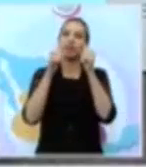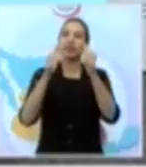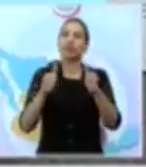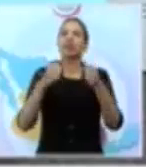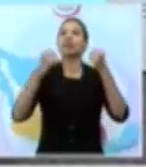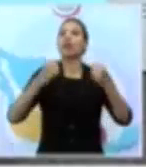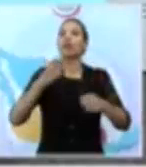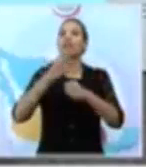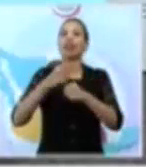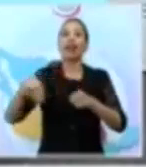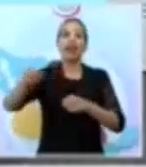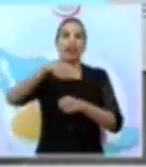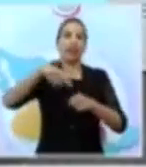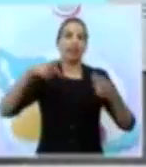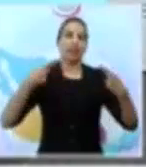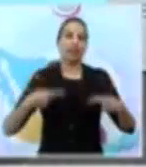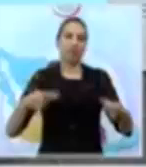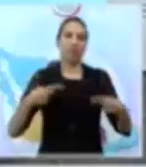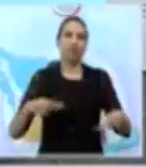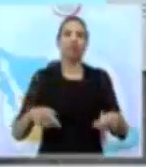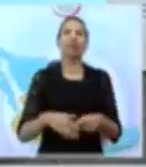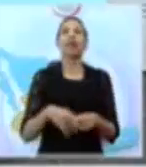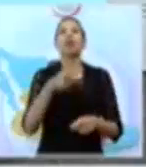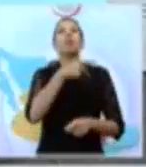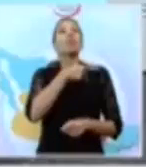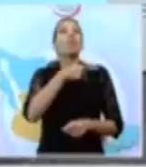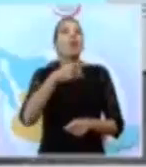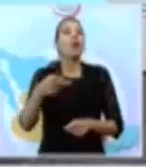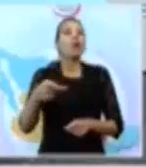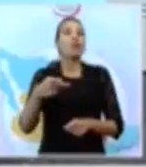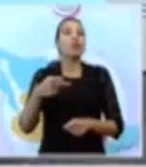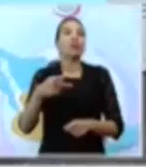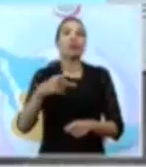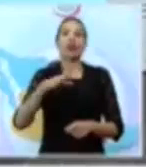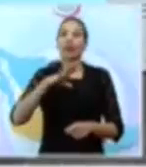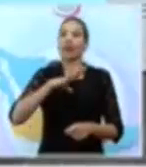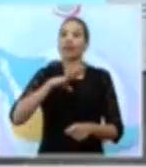seguridad pública. La pobreza,